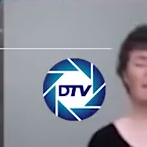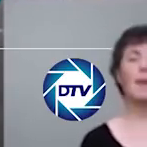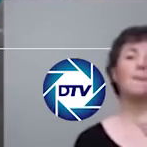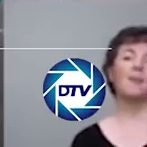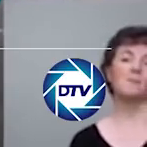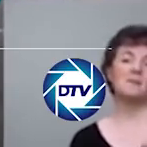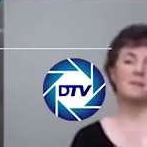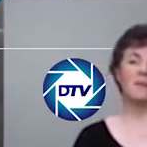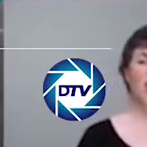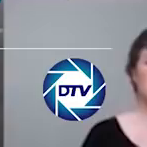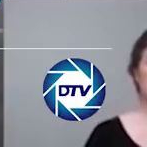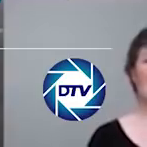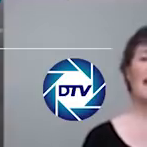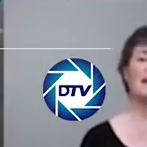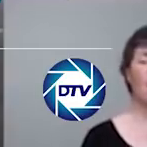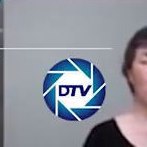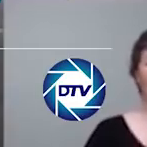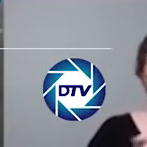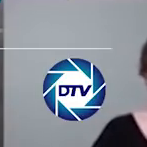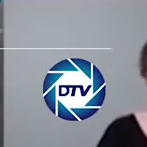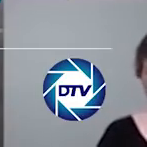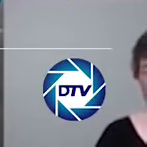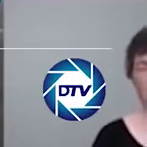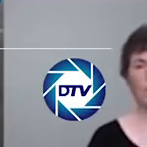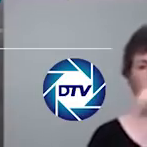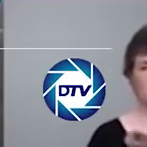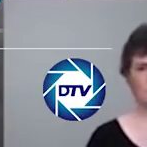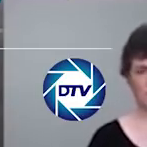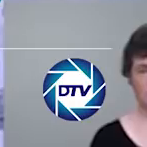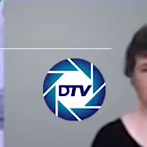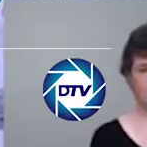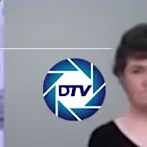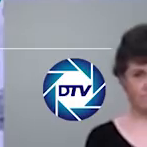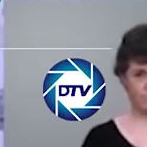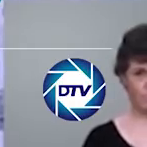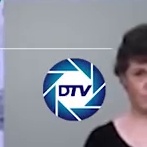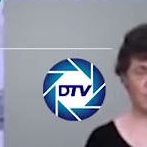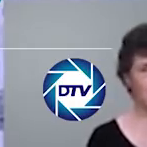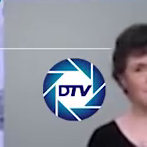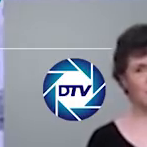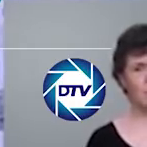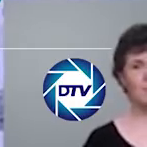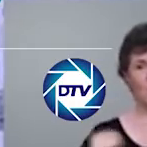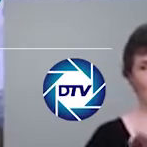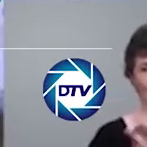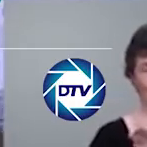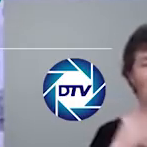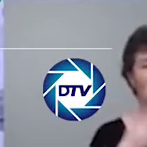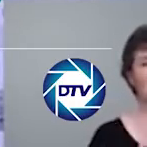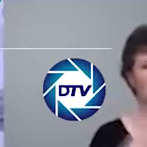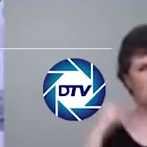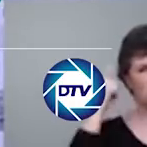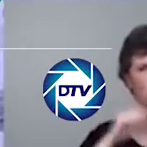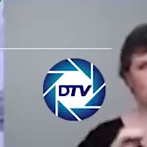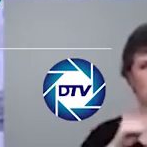salí llorando y le dice que efectivamente oye que lo que estamos planteando es lo mismo que plantea y vosotros es sencillamente